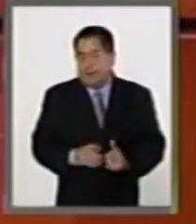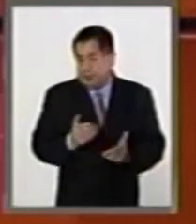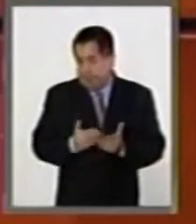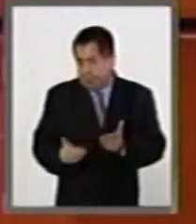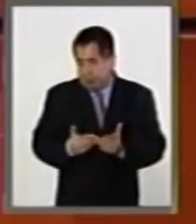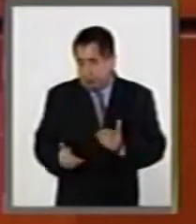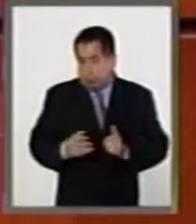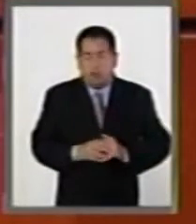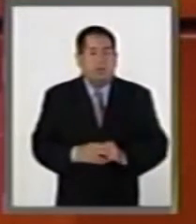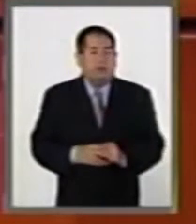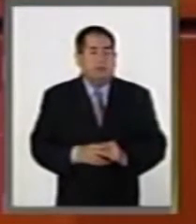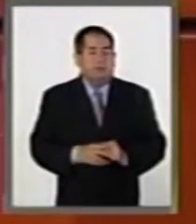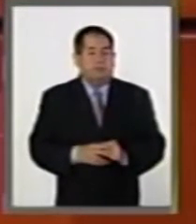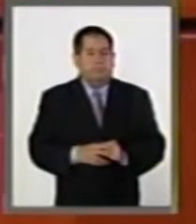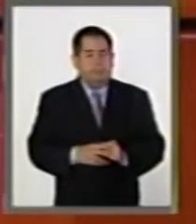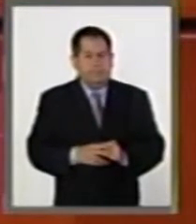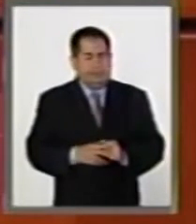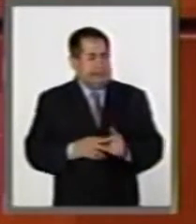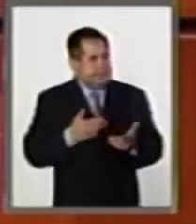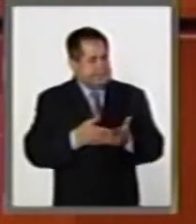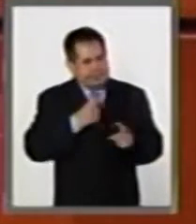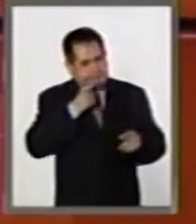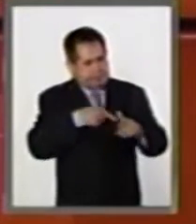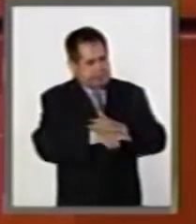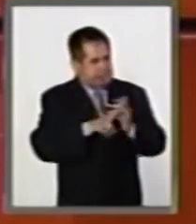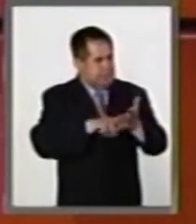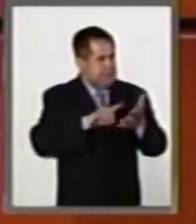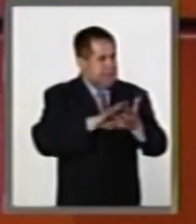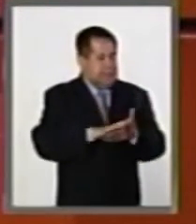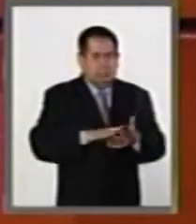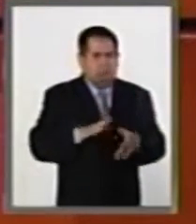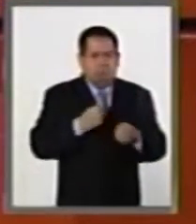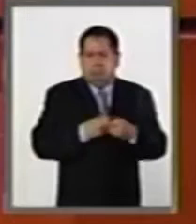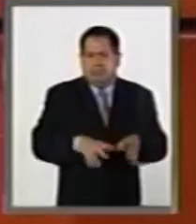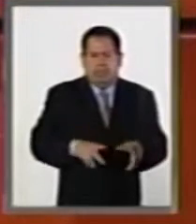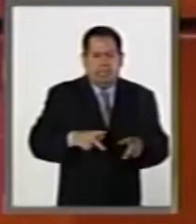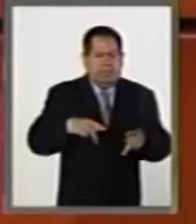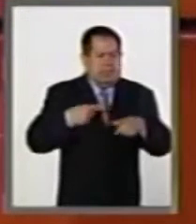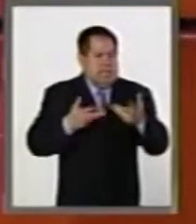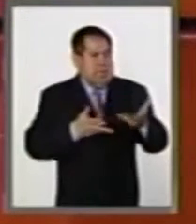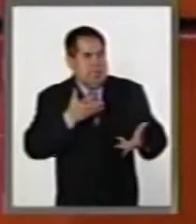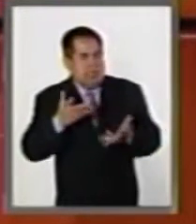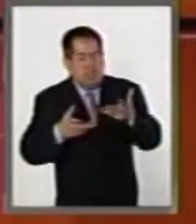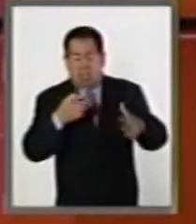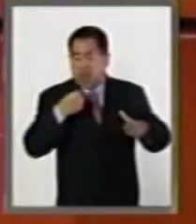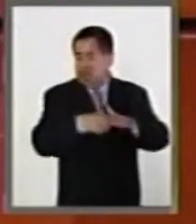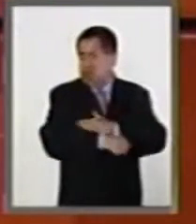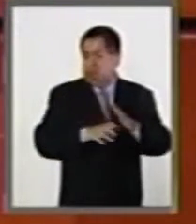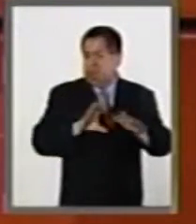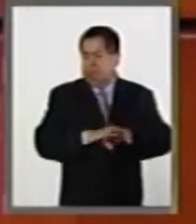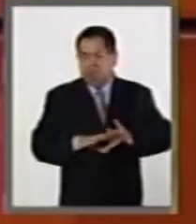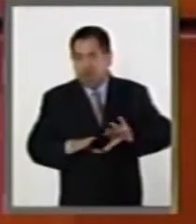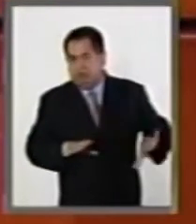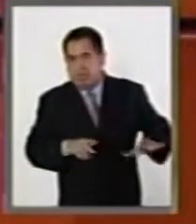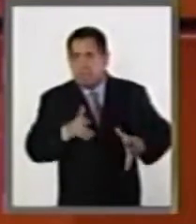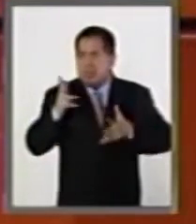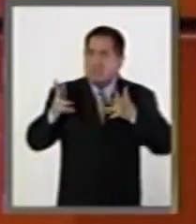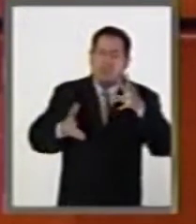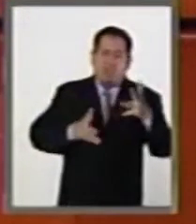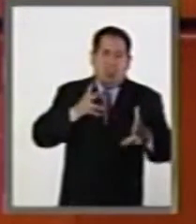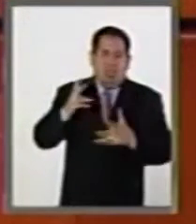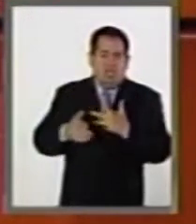Actualmente, el internamiento deja en una situación de extrema vulnerabilidad a las personas privadas de la libertad frente a